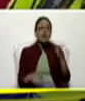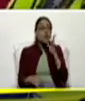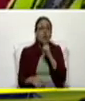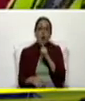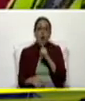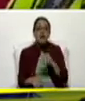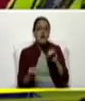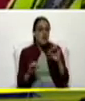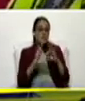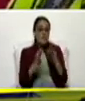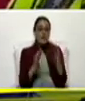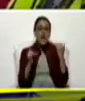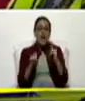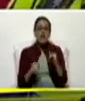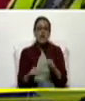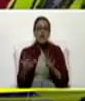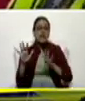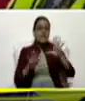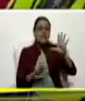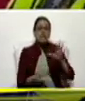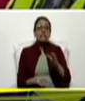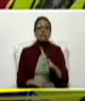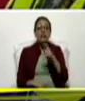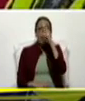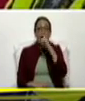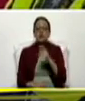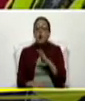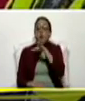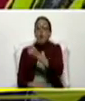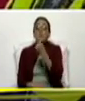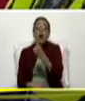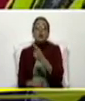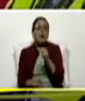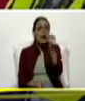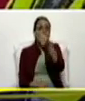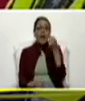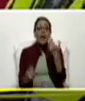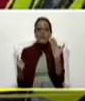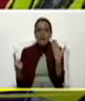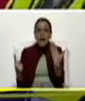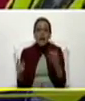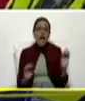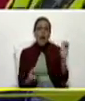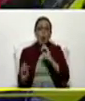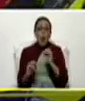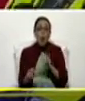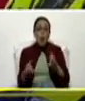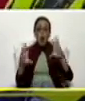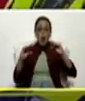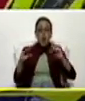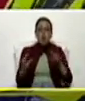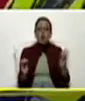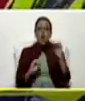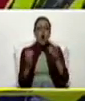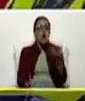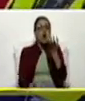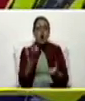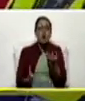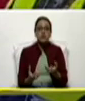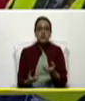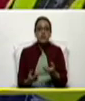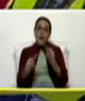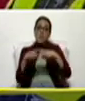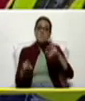15 años para comprar una nevera para comprar un colchón presidente para comprar una cocina la vicepresidenta